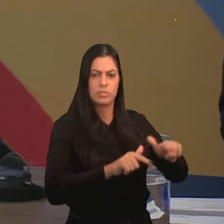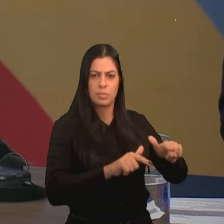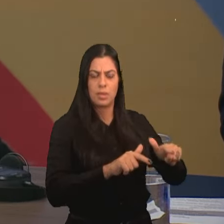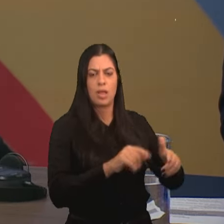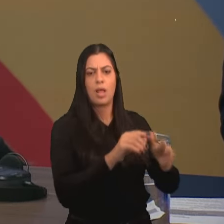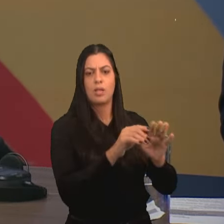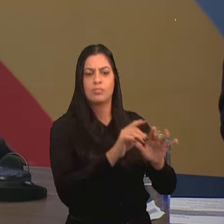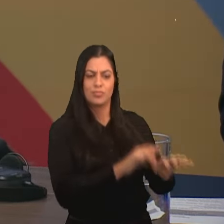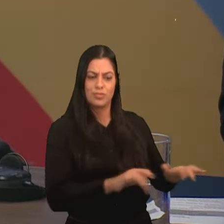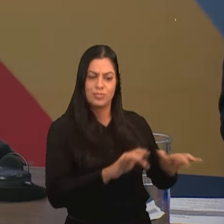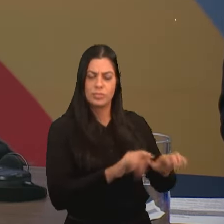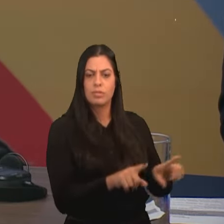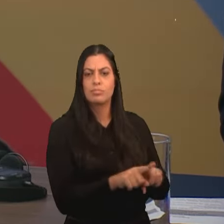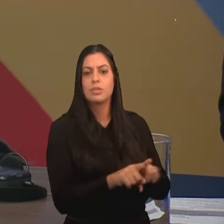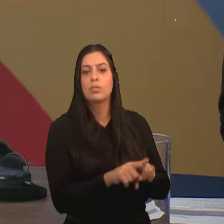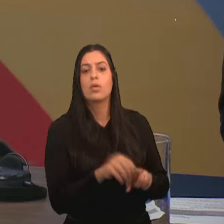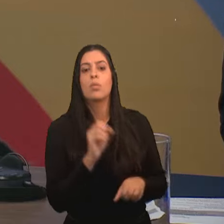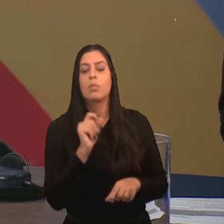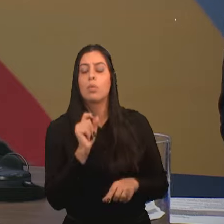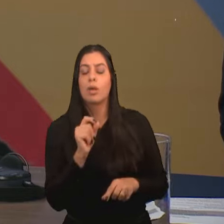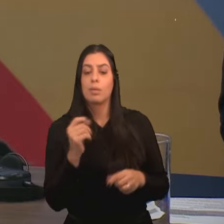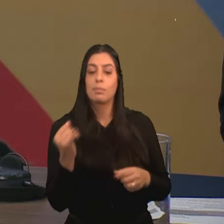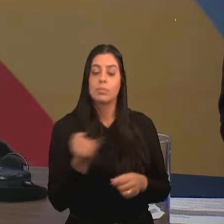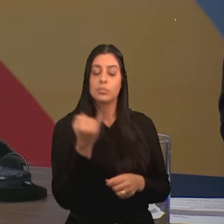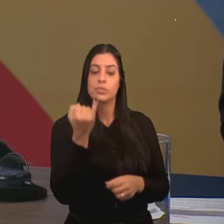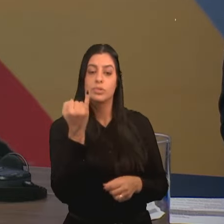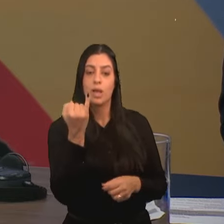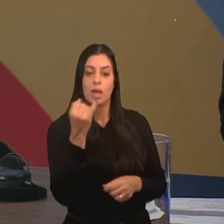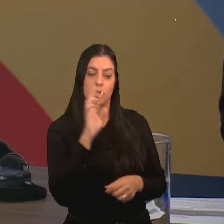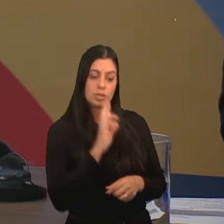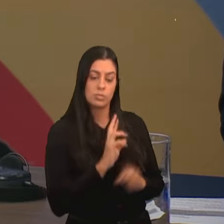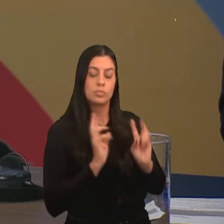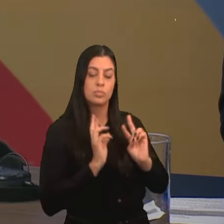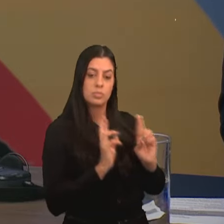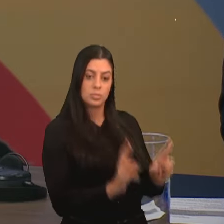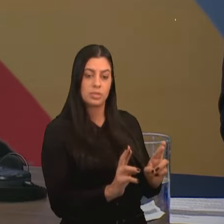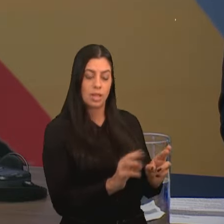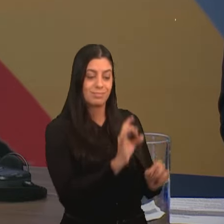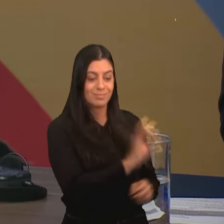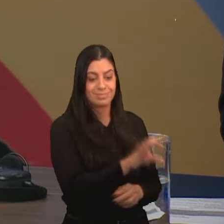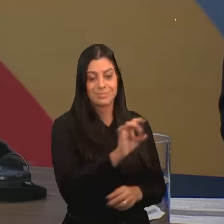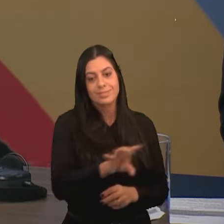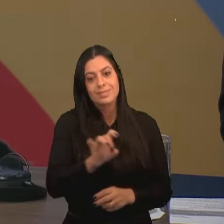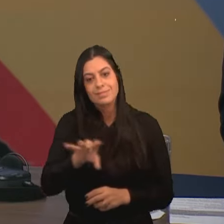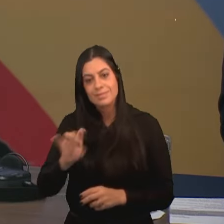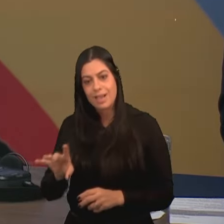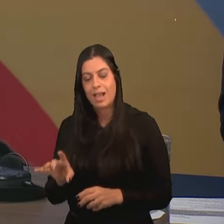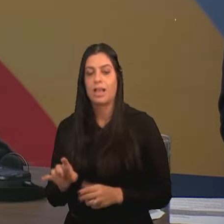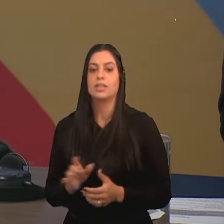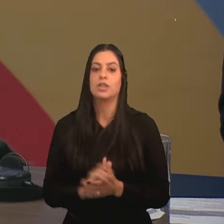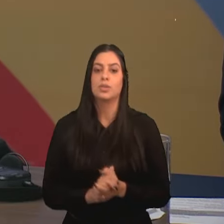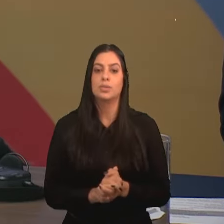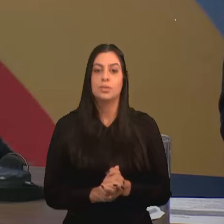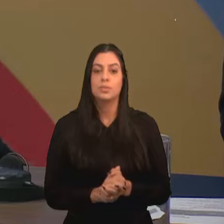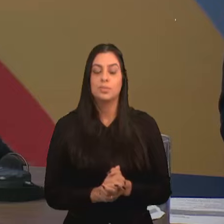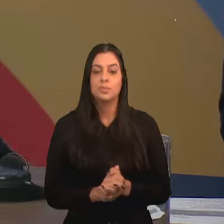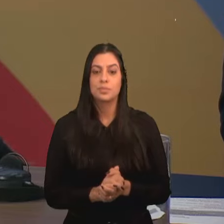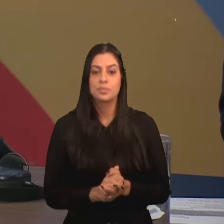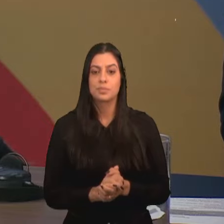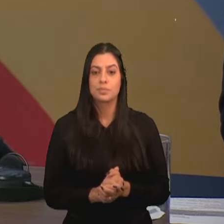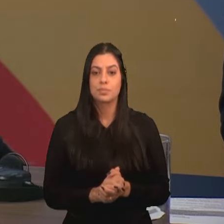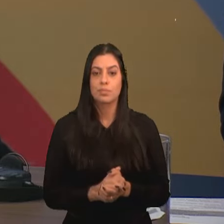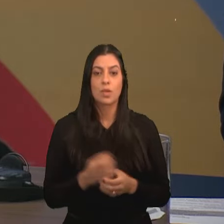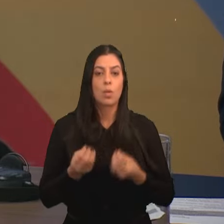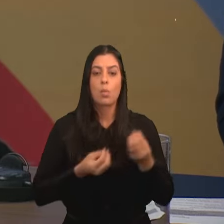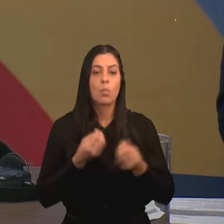responsabilidad en el ambiente digital. ¿Cuál es la responsabilidad de cada uno de esos actores, de las plataformas y de otros actores también en